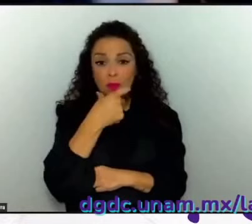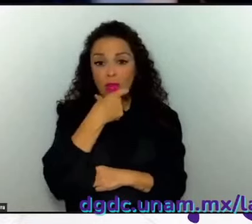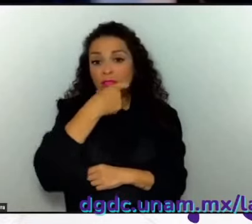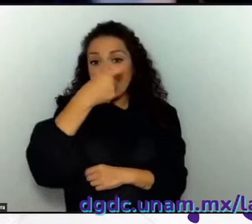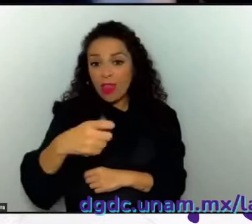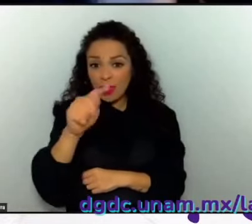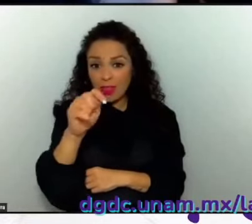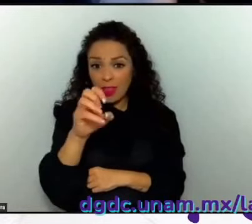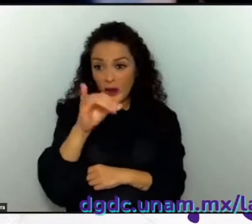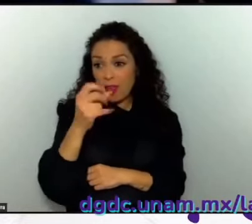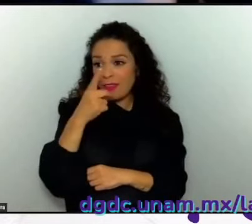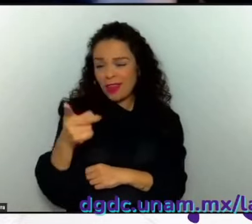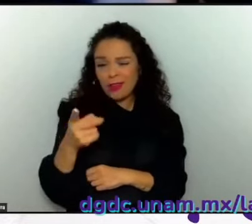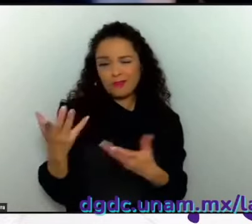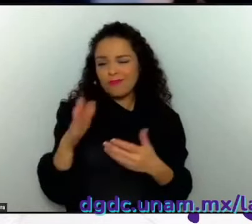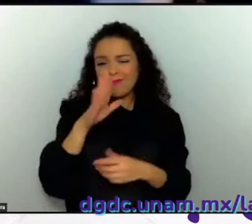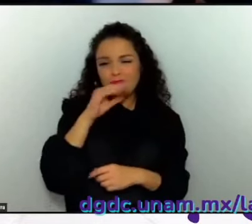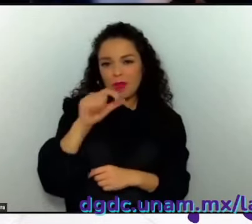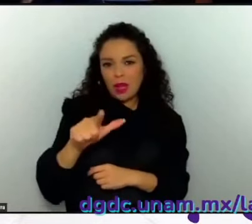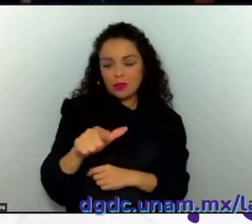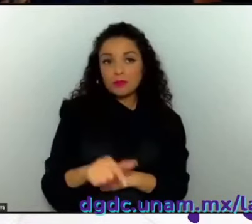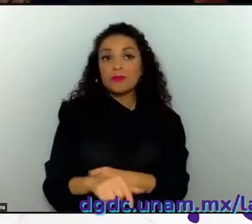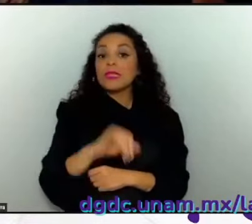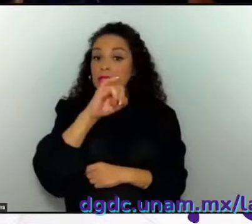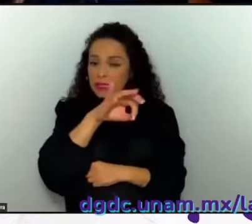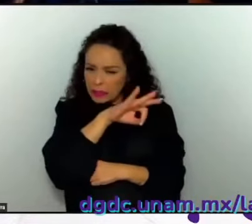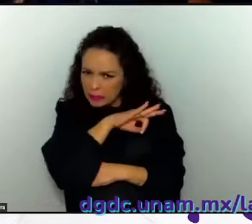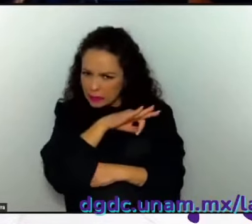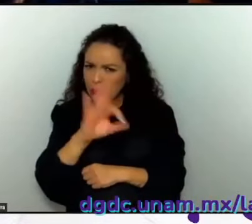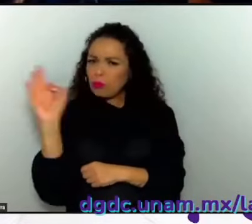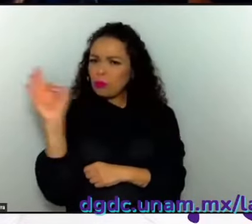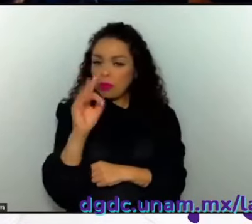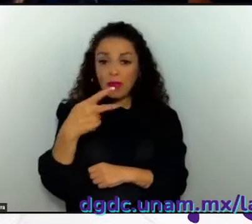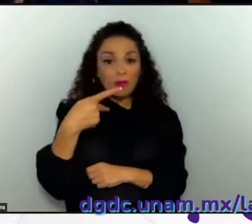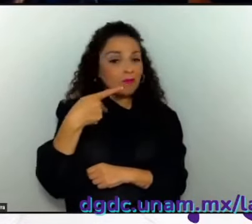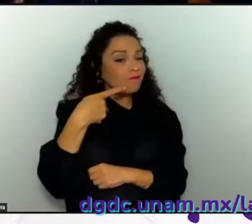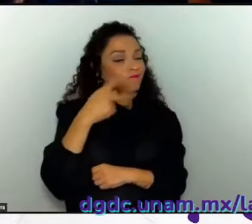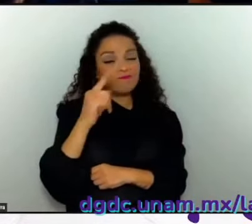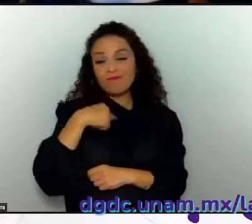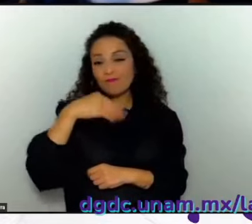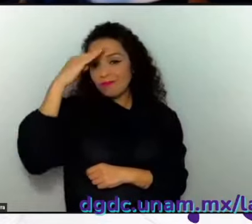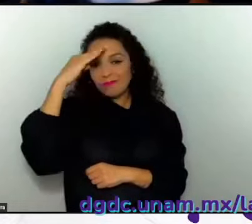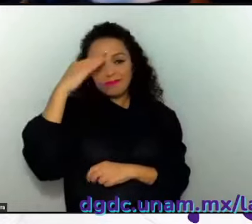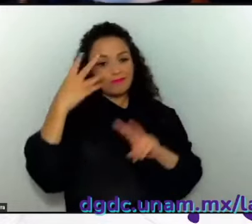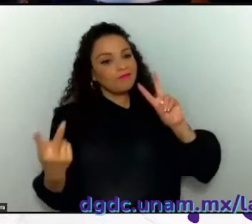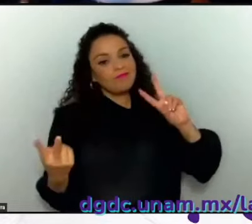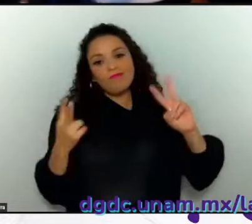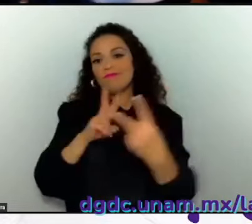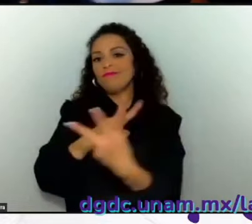sí es posible. Pero yo lo veo al revés. Yo lo veo como es una predicción muy fuerte de la relatividad general.